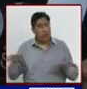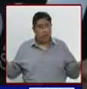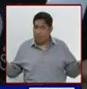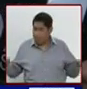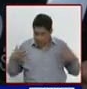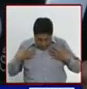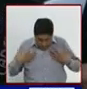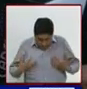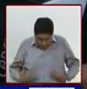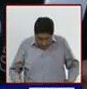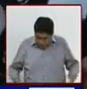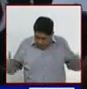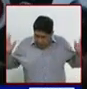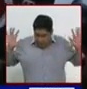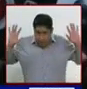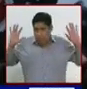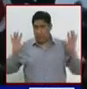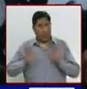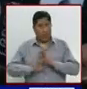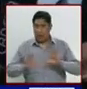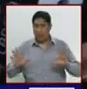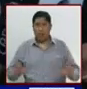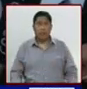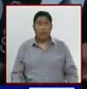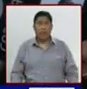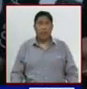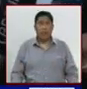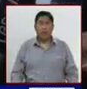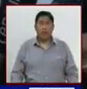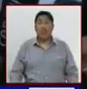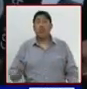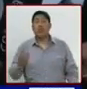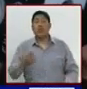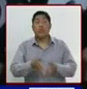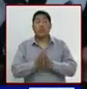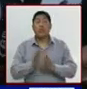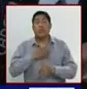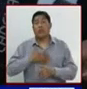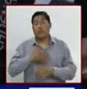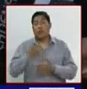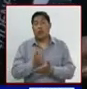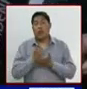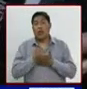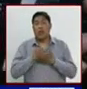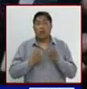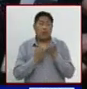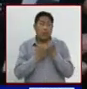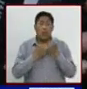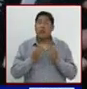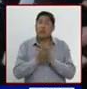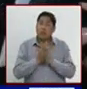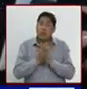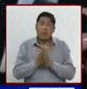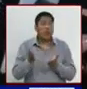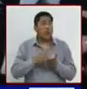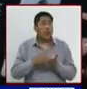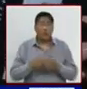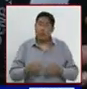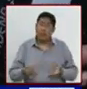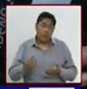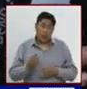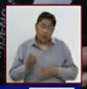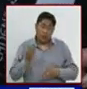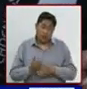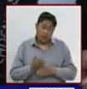desgracia que ha pasado, ni modo. Ahora lo único que pido es una ayuda, una colaboracioncita para volver a revivir,